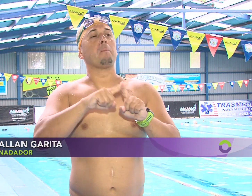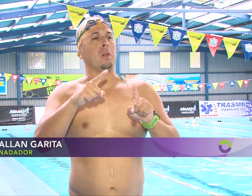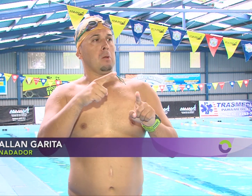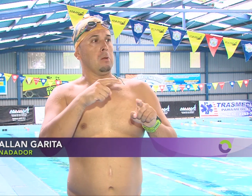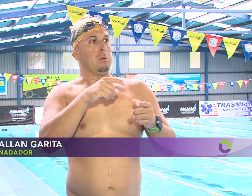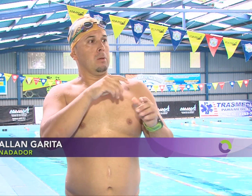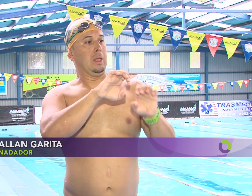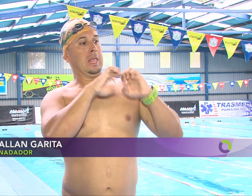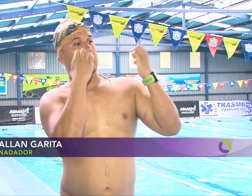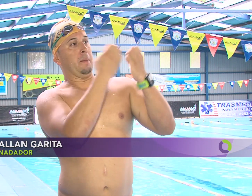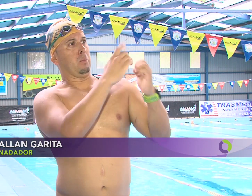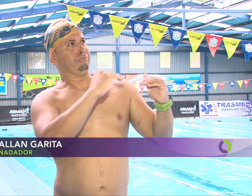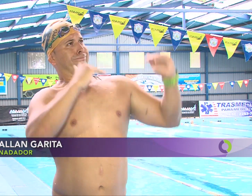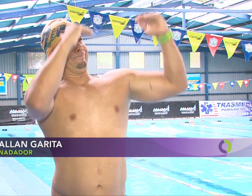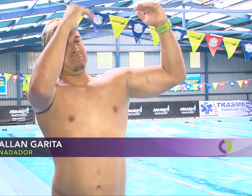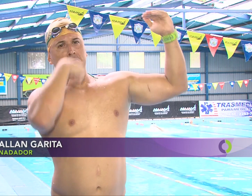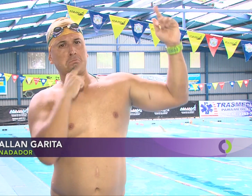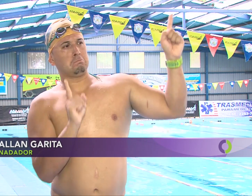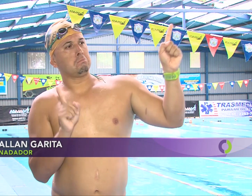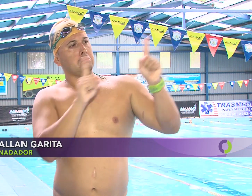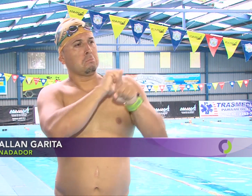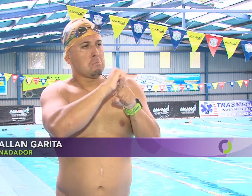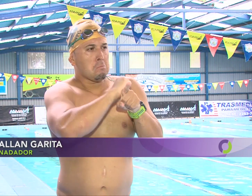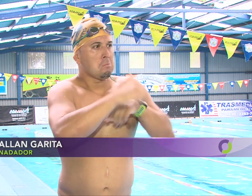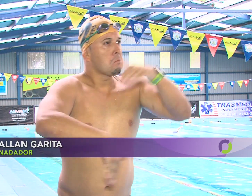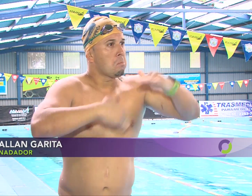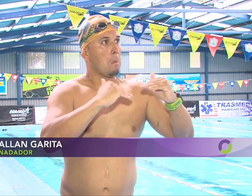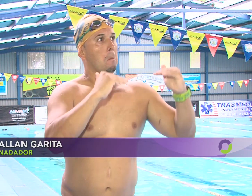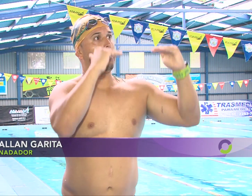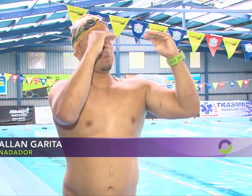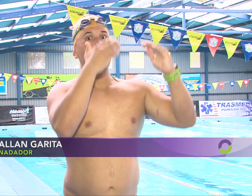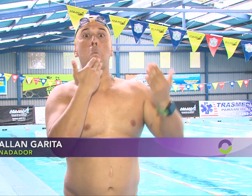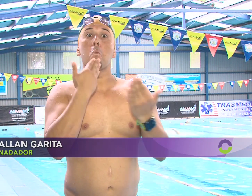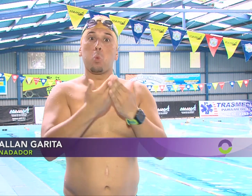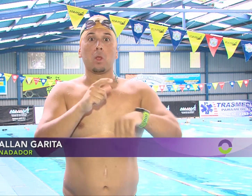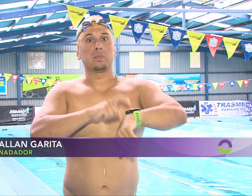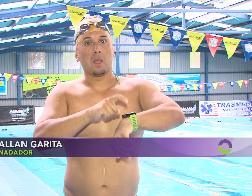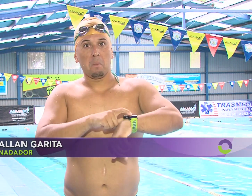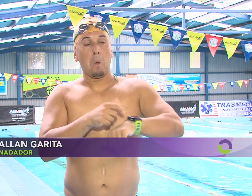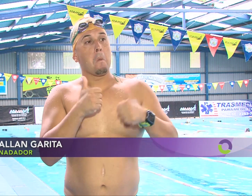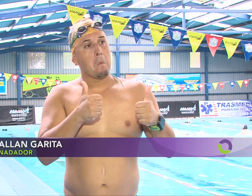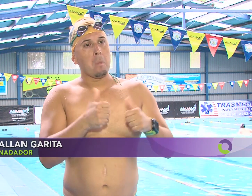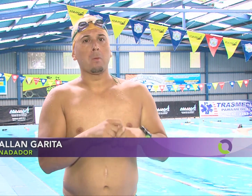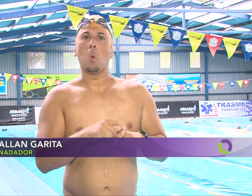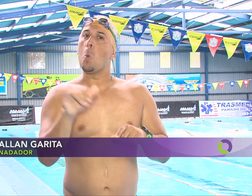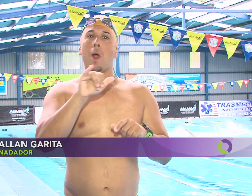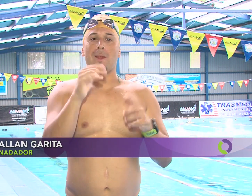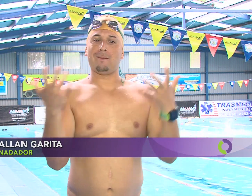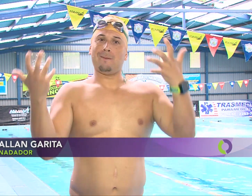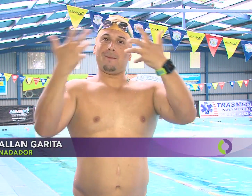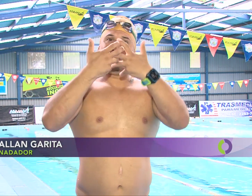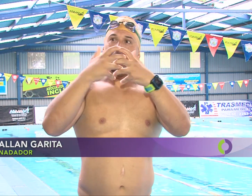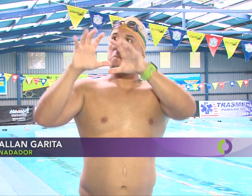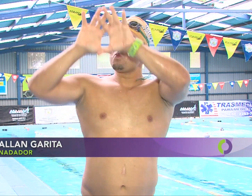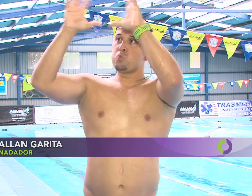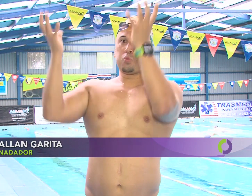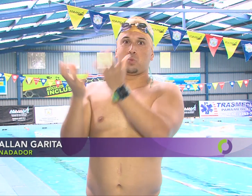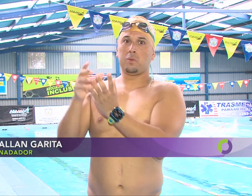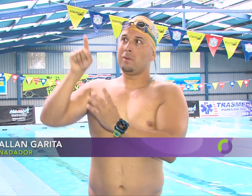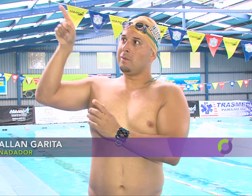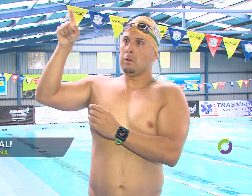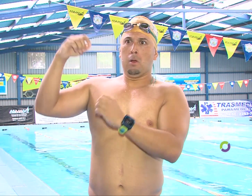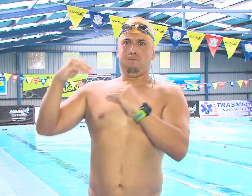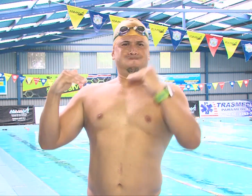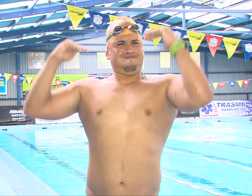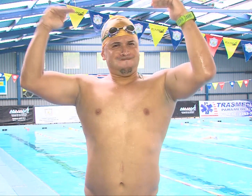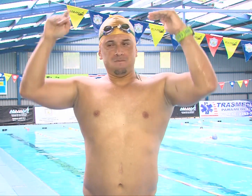buenos tiempos. Pero hay que ver que hay otros equipos que tienen muy buenos tiempos y compiten entre ellos. Sin embargo, yo estoy parecido a nivel